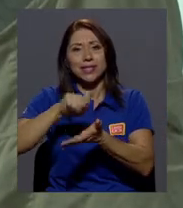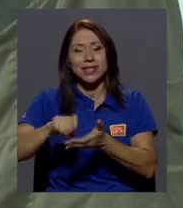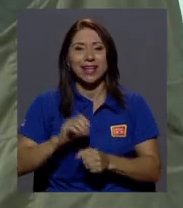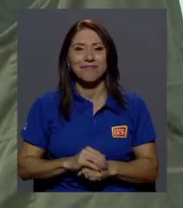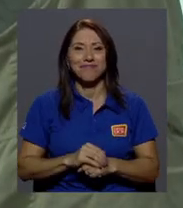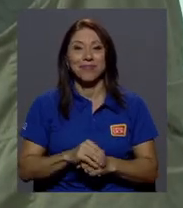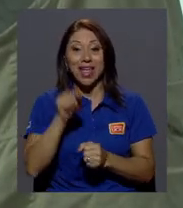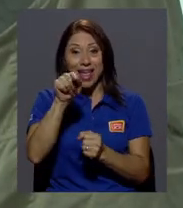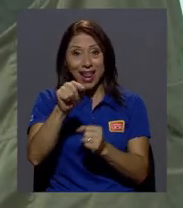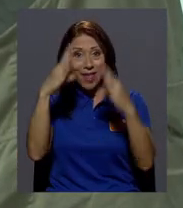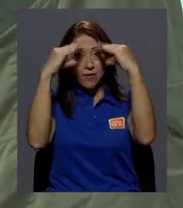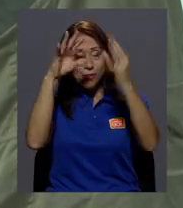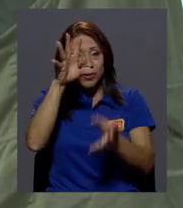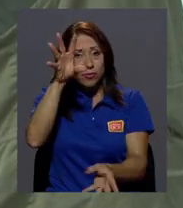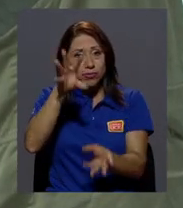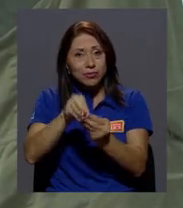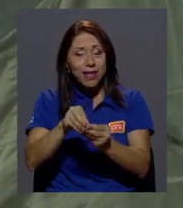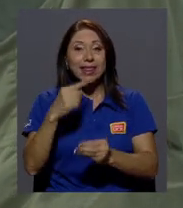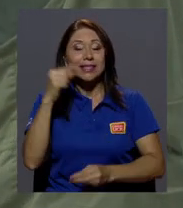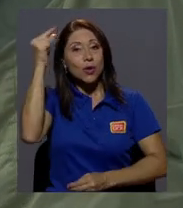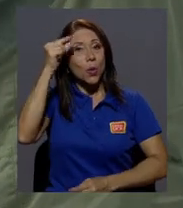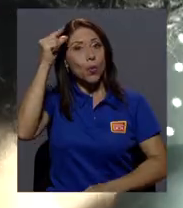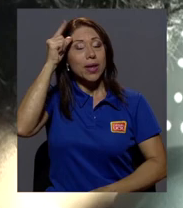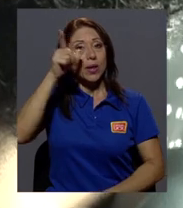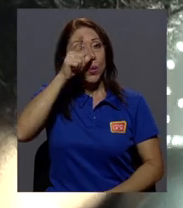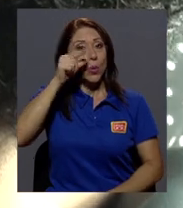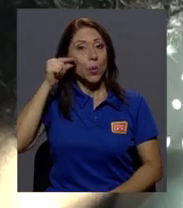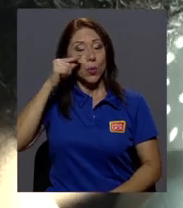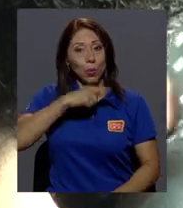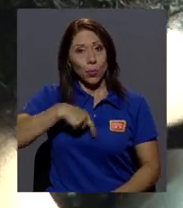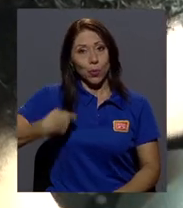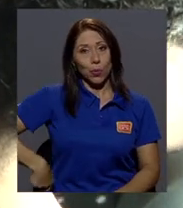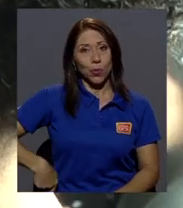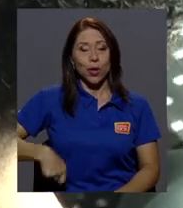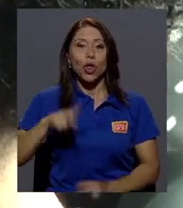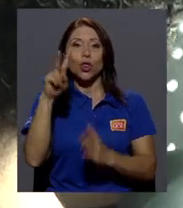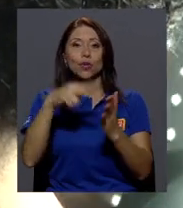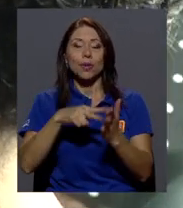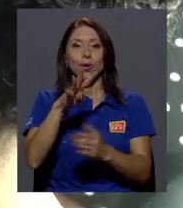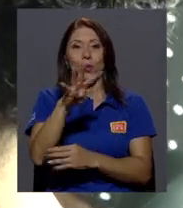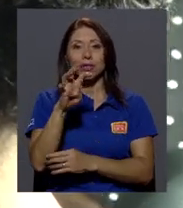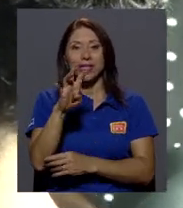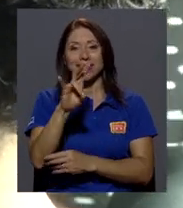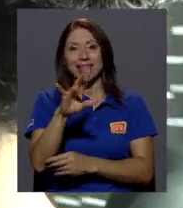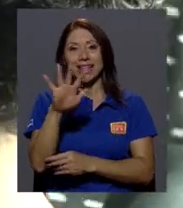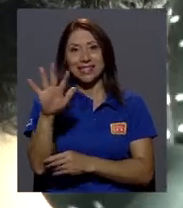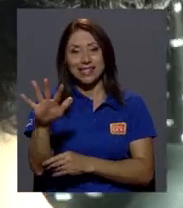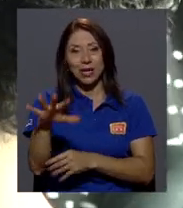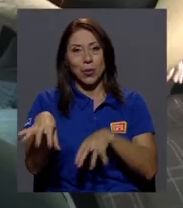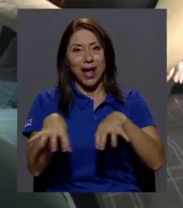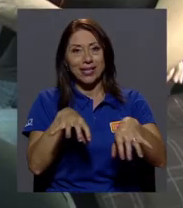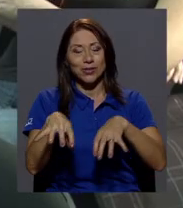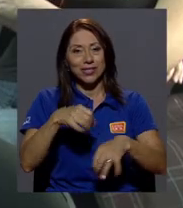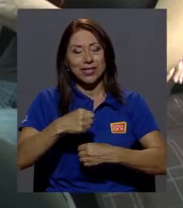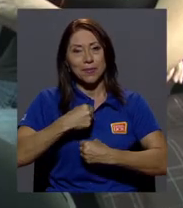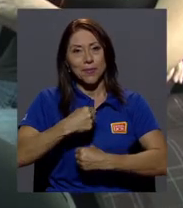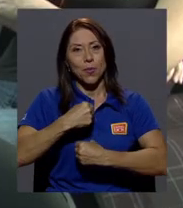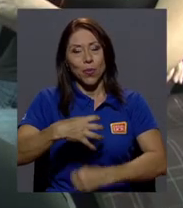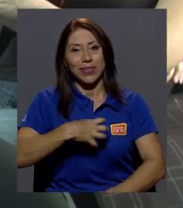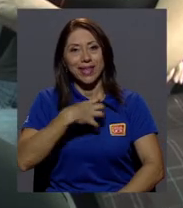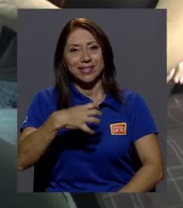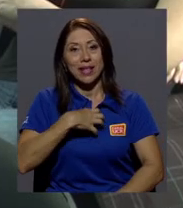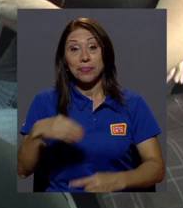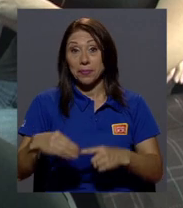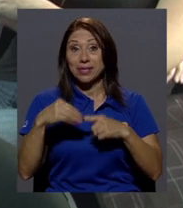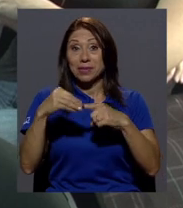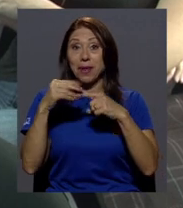El registro determinó que durante la administración Solís Rivera se reportaron 2.475 acciones de protesta,